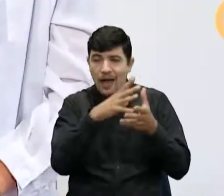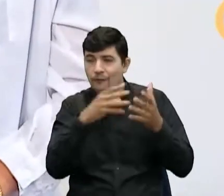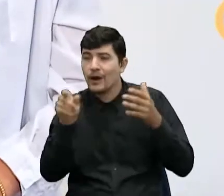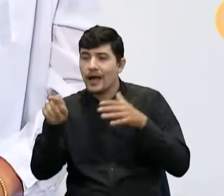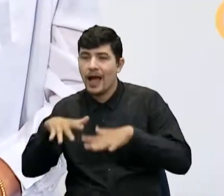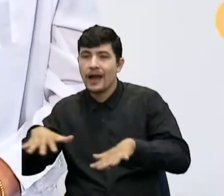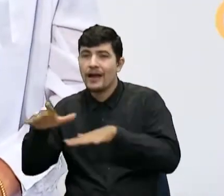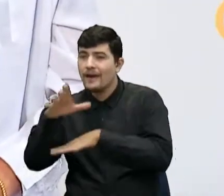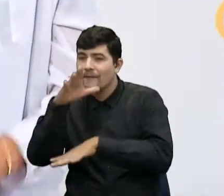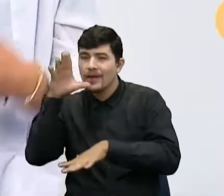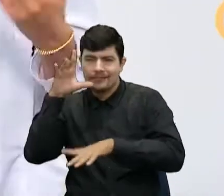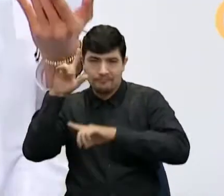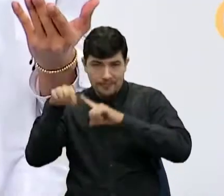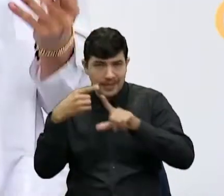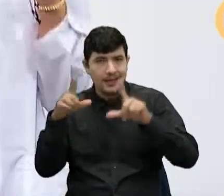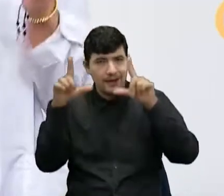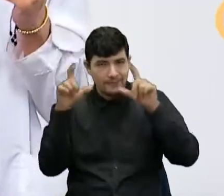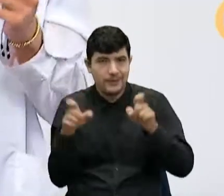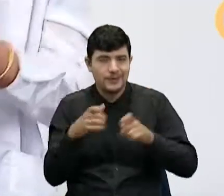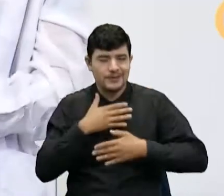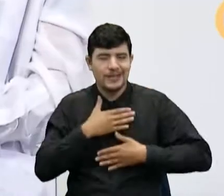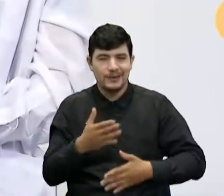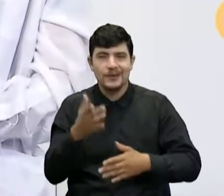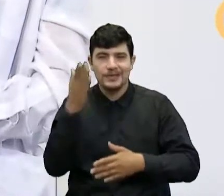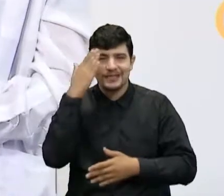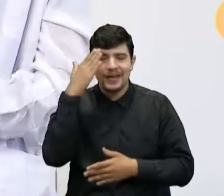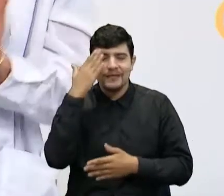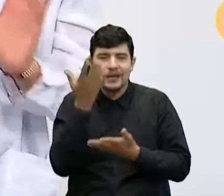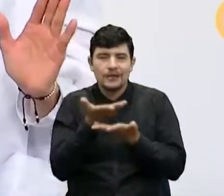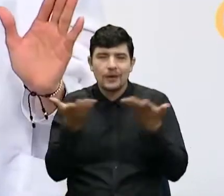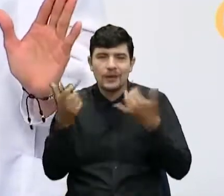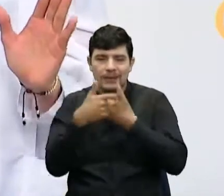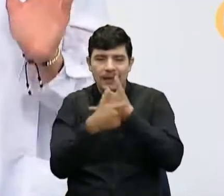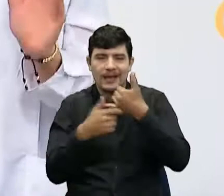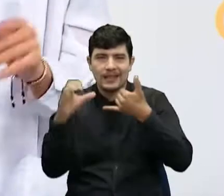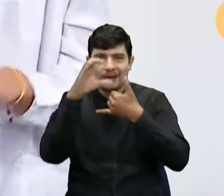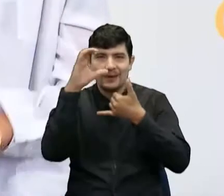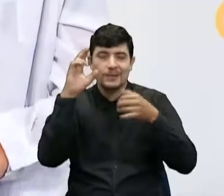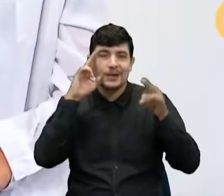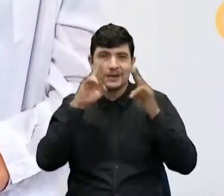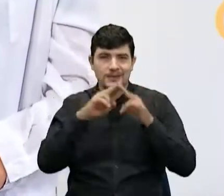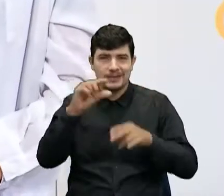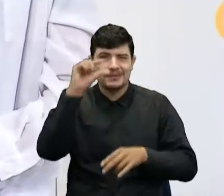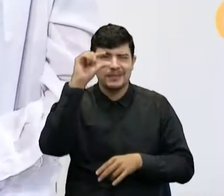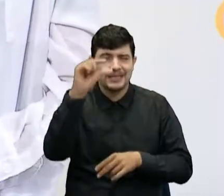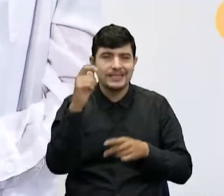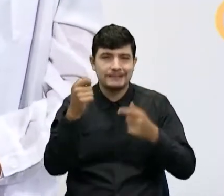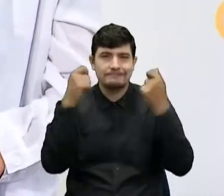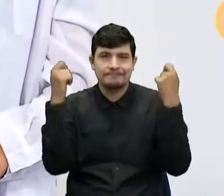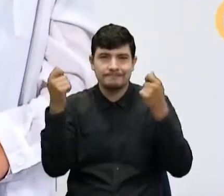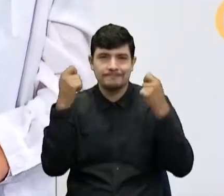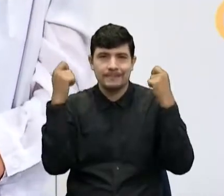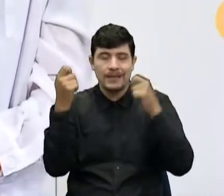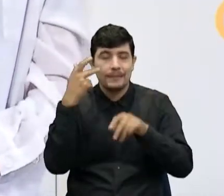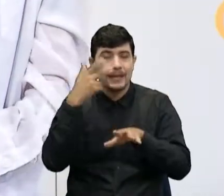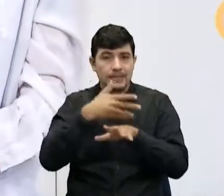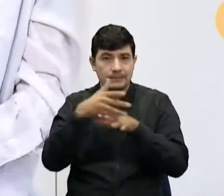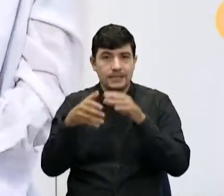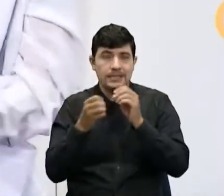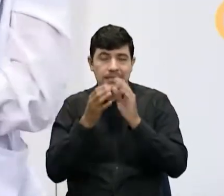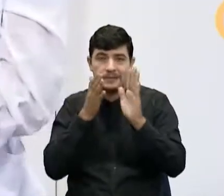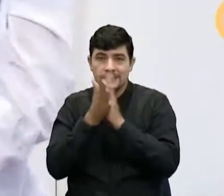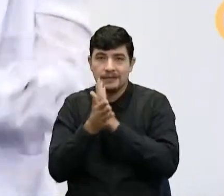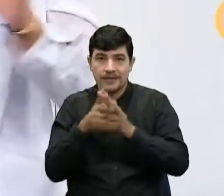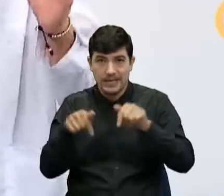Pues envíe una fotografía Acá a nuestro programa Para saludarlo Y saber desde qué parte de Colombia Nos está viendo Vamos a una pequeña pausa de comerciales Pero ya vamos a